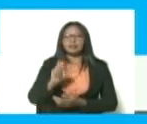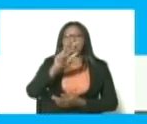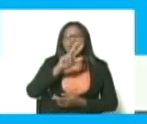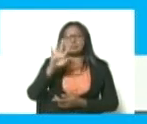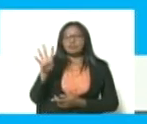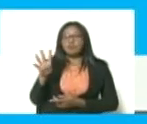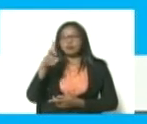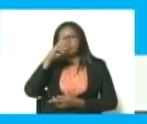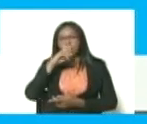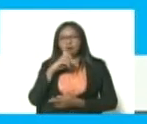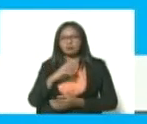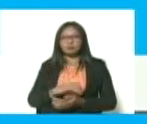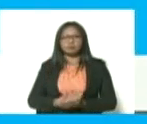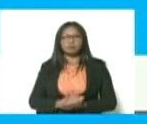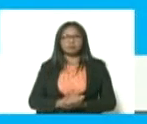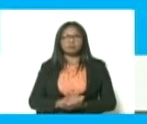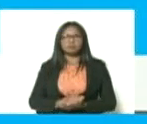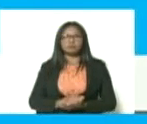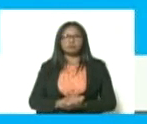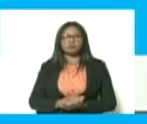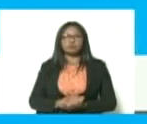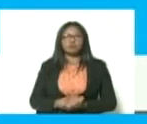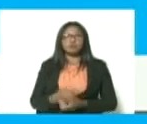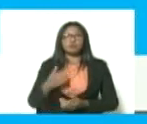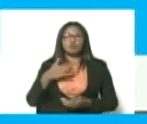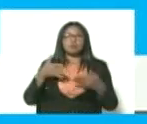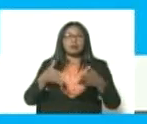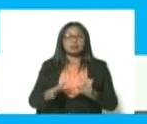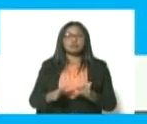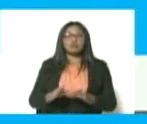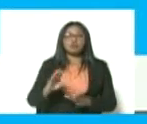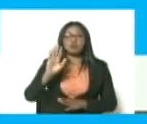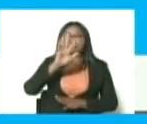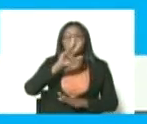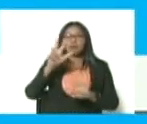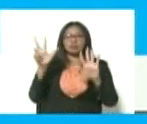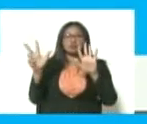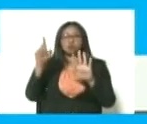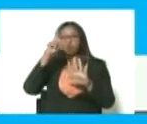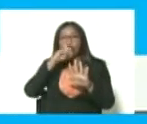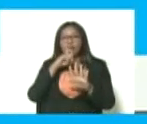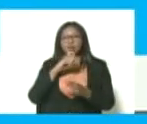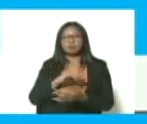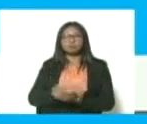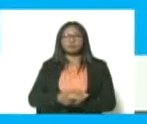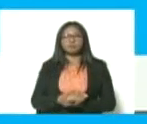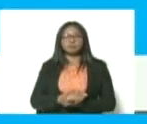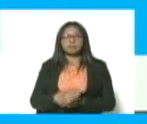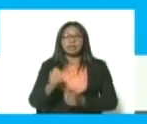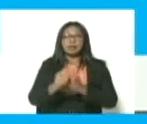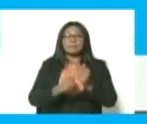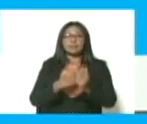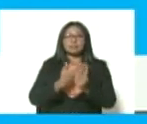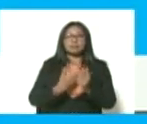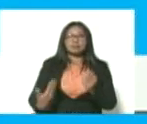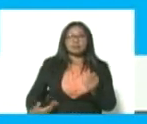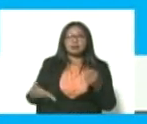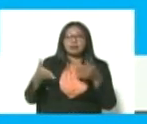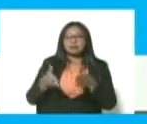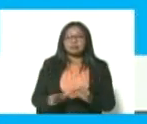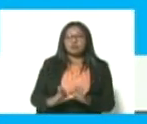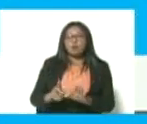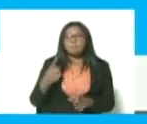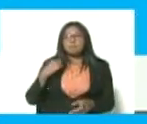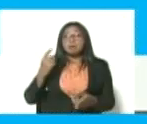34 años. Yo no había nacido, yo tengo 58. La vicepresidenta no había nacido, Cilia no